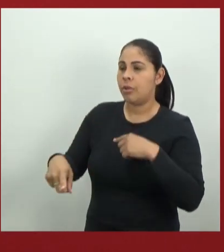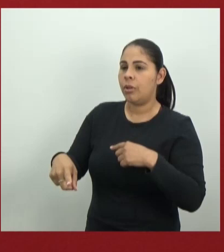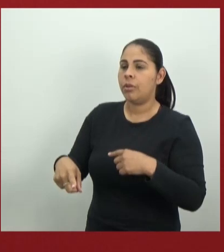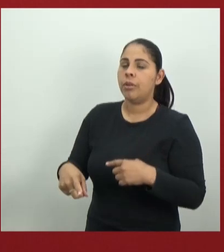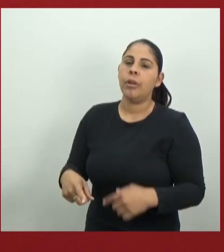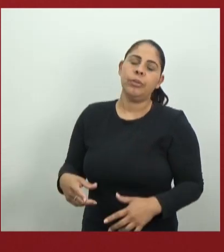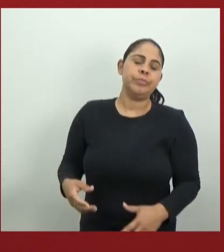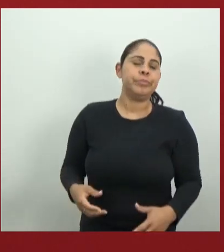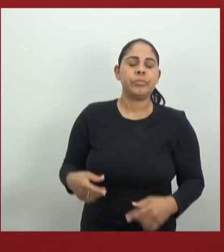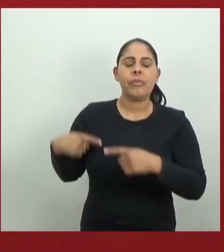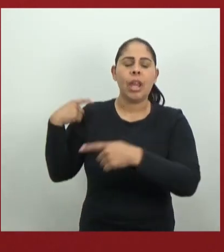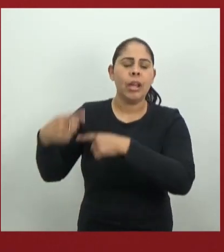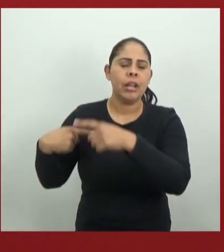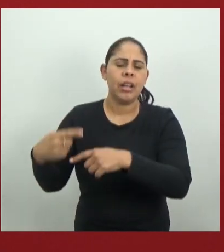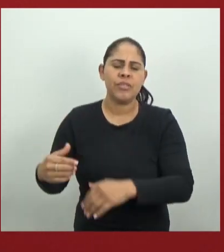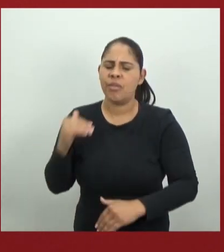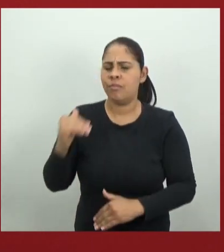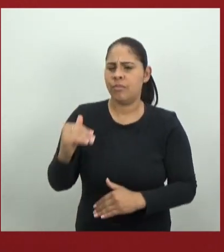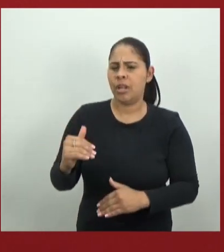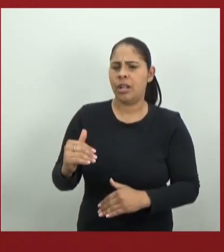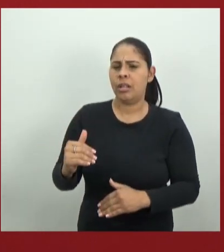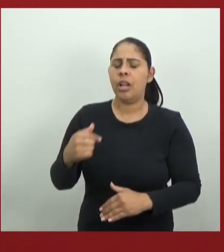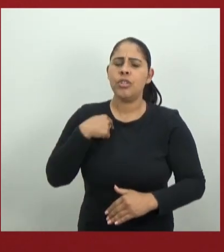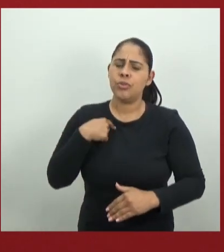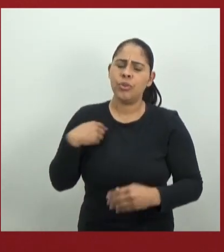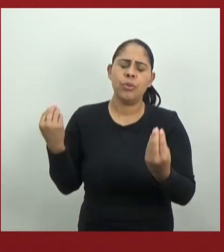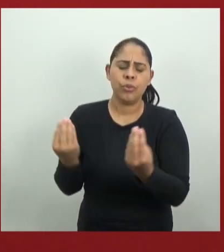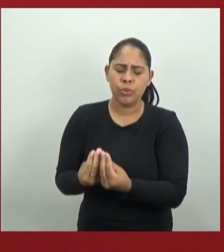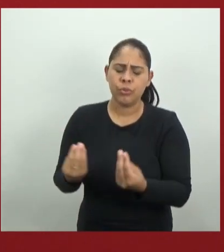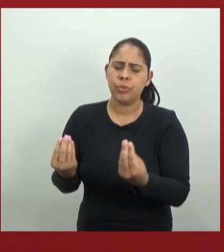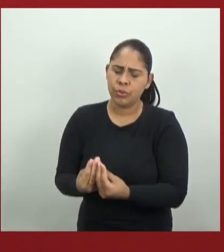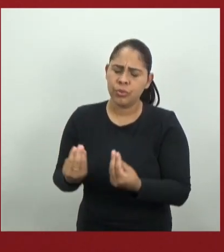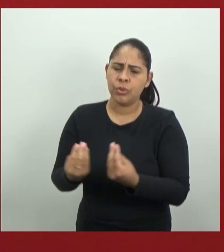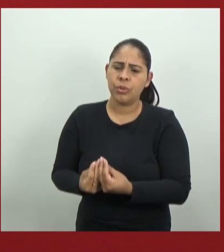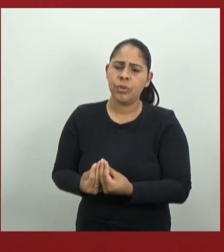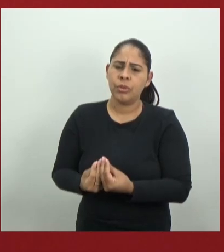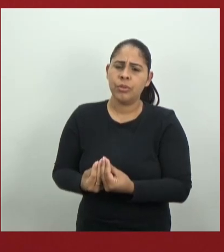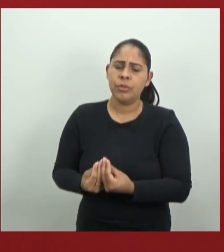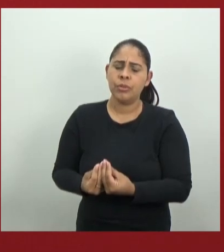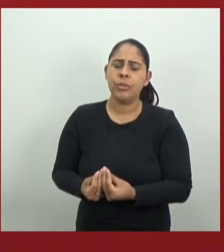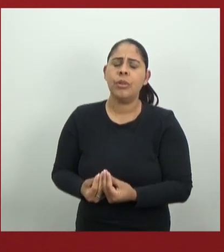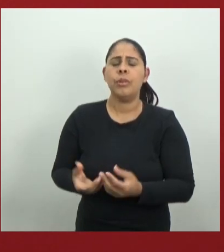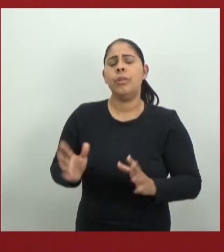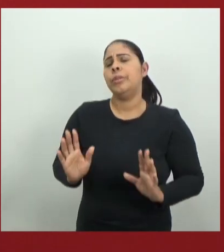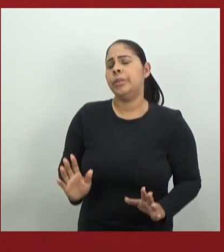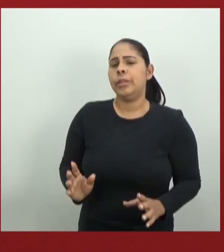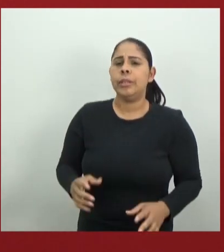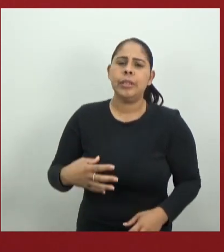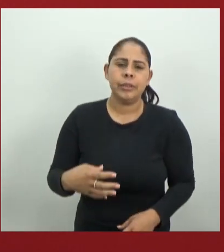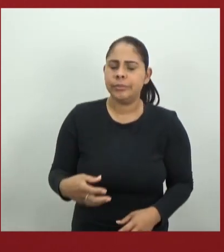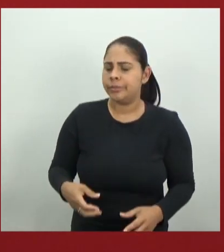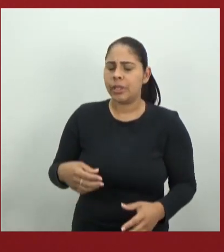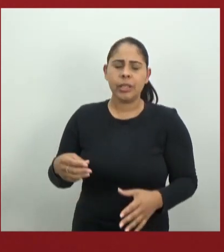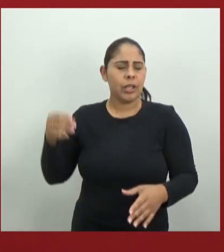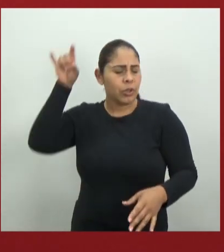cuándo he de estar con vosotros y os he de soportar? Trae acá a tu hijo.